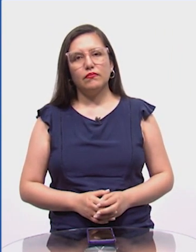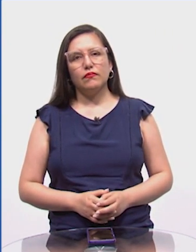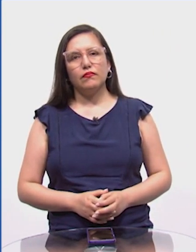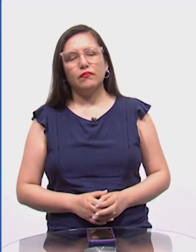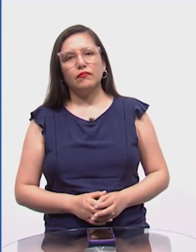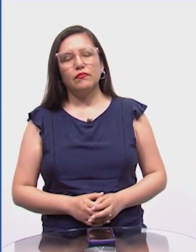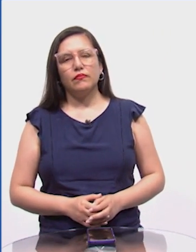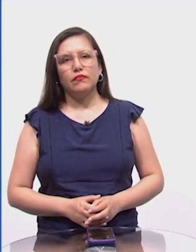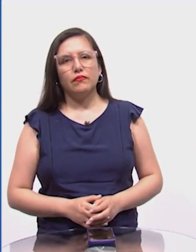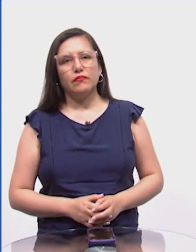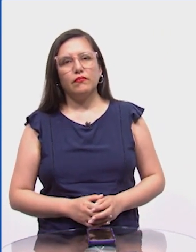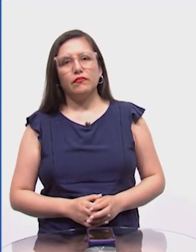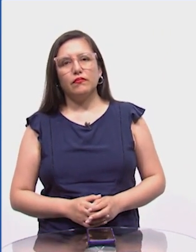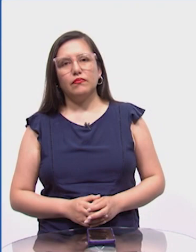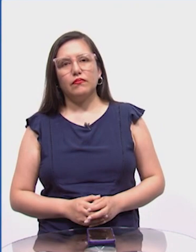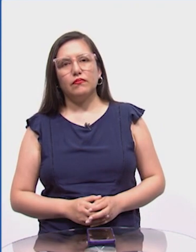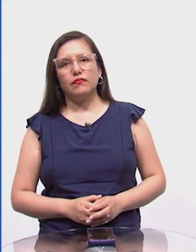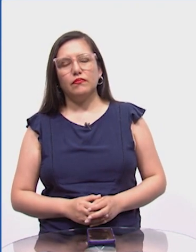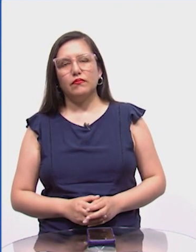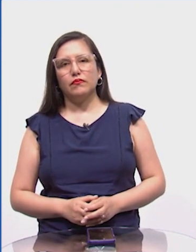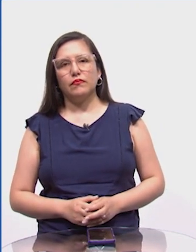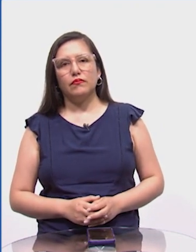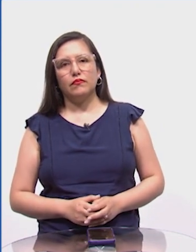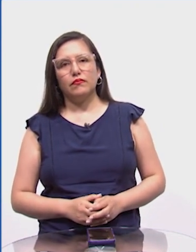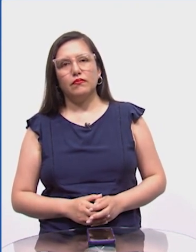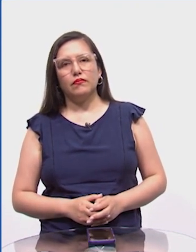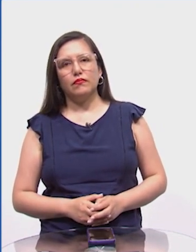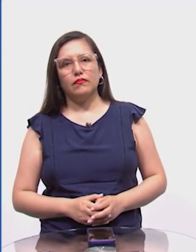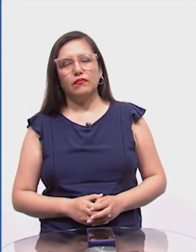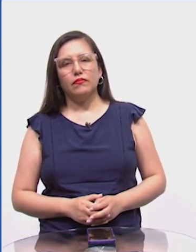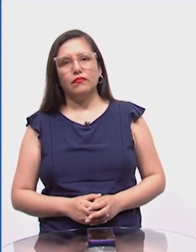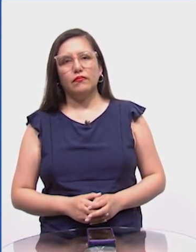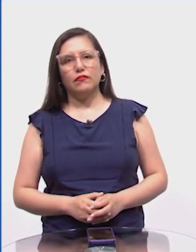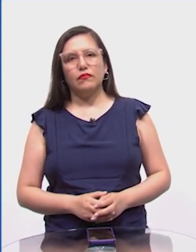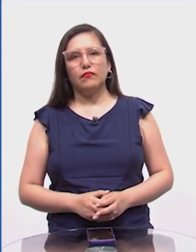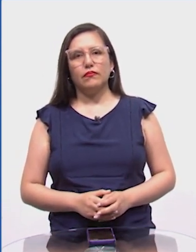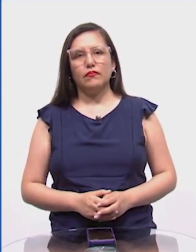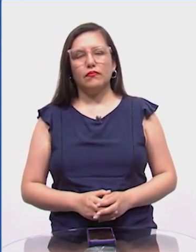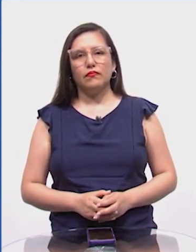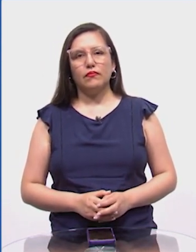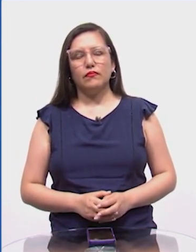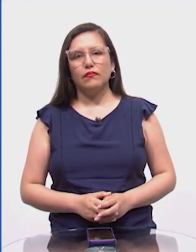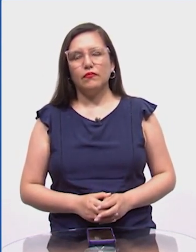decía de empresas de calzado. El año pasado yo estaba entre dos, por